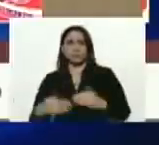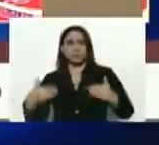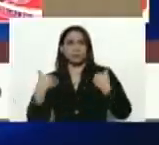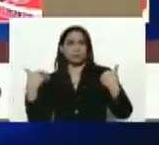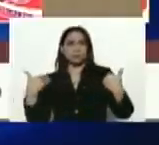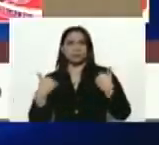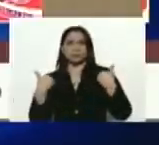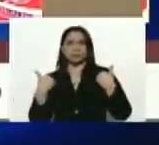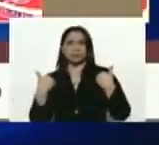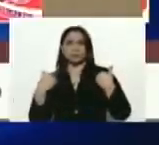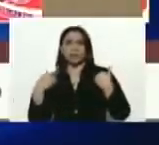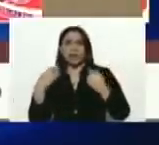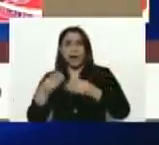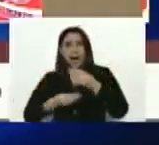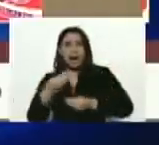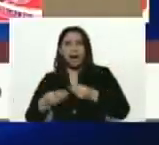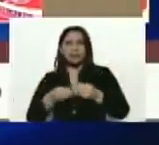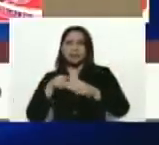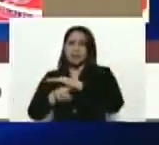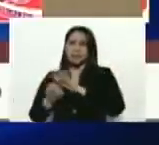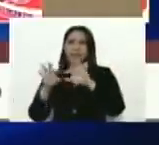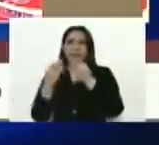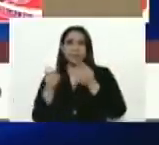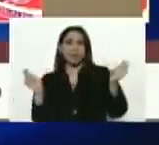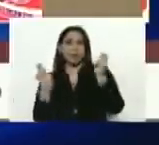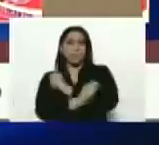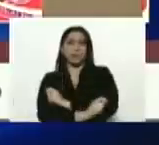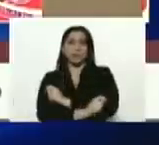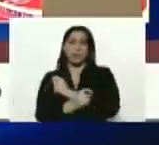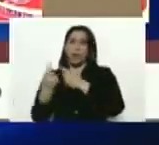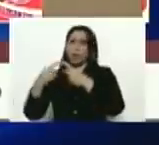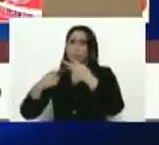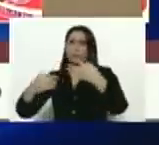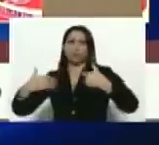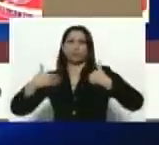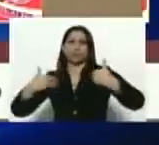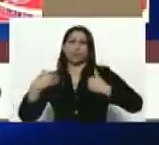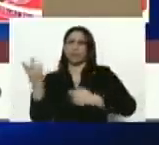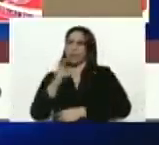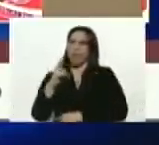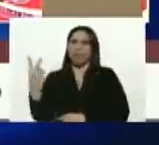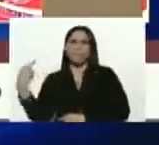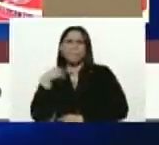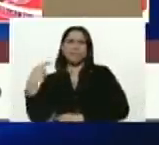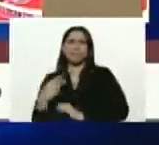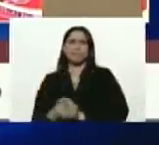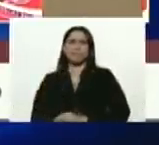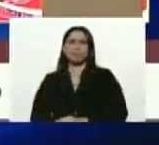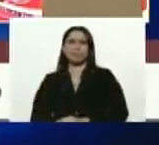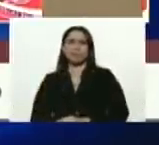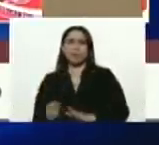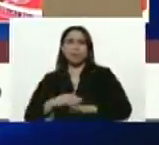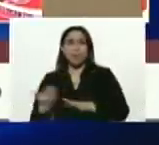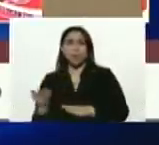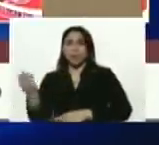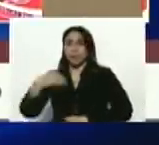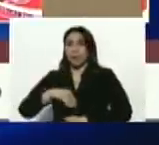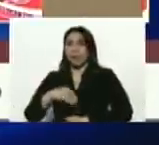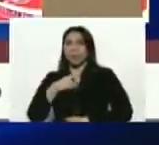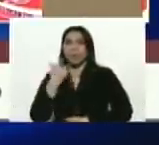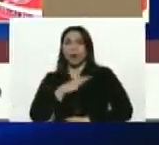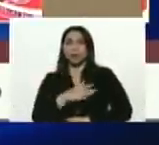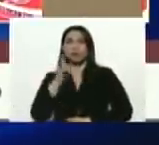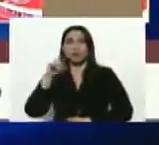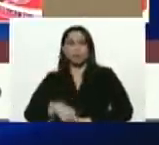sufrimiento que eso causa a su familia, se ha convertido en otro sufrimiento, una doble victimización, porque además de fallecidos, ahora también